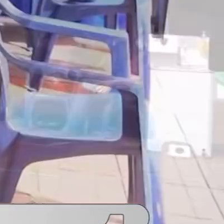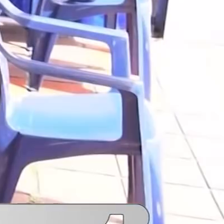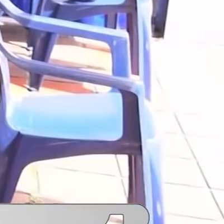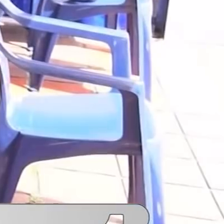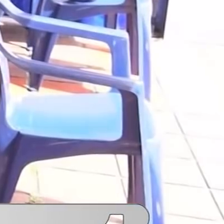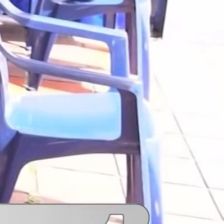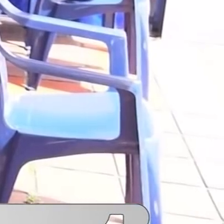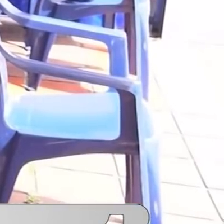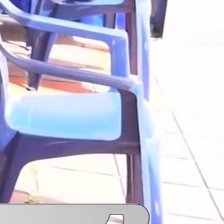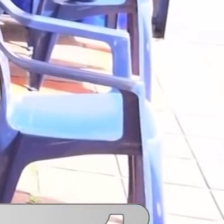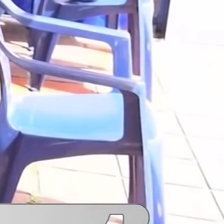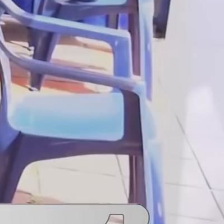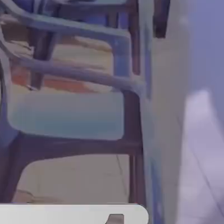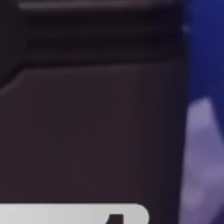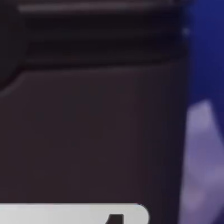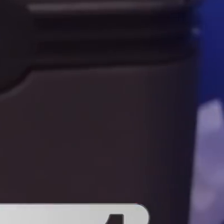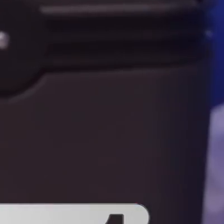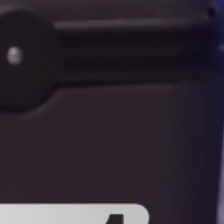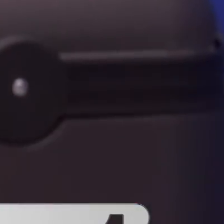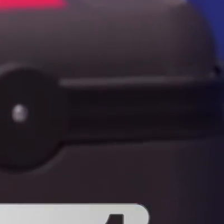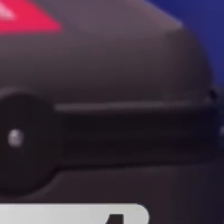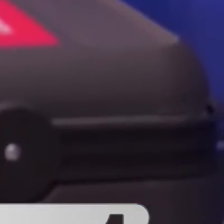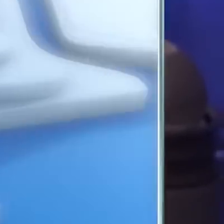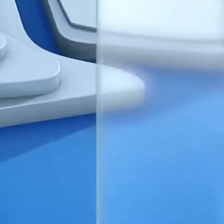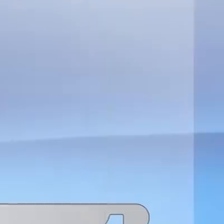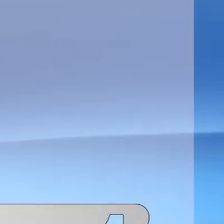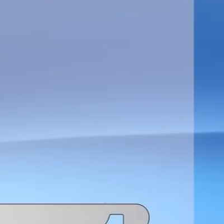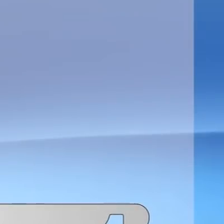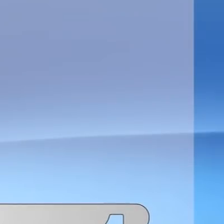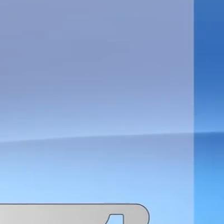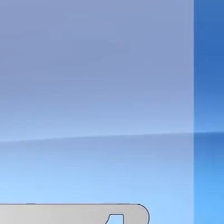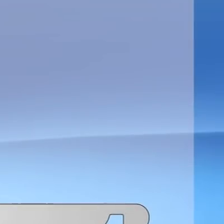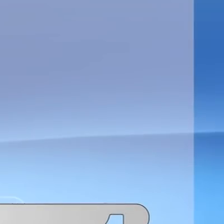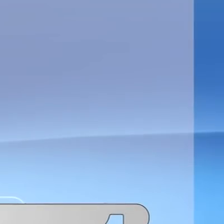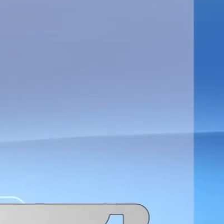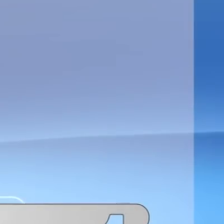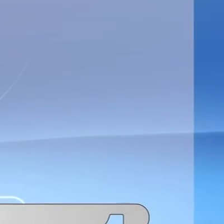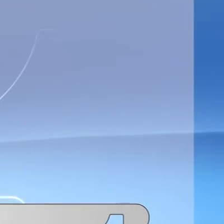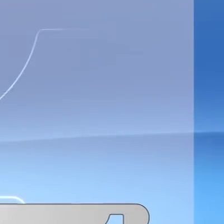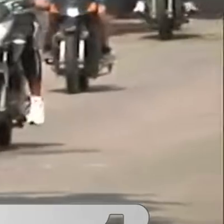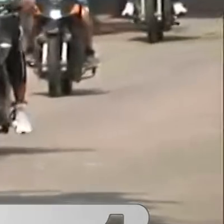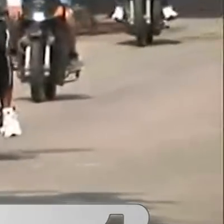puntos para vacunación de migrantes irregulares. Asesinan a